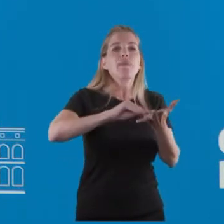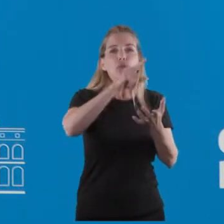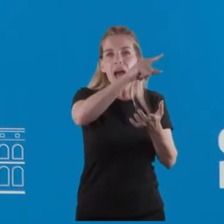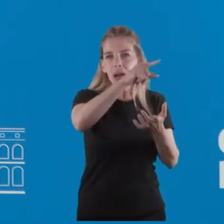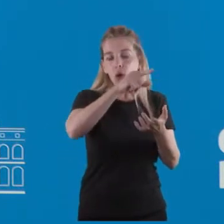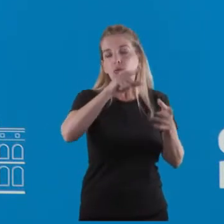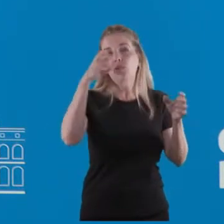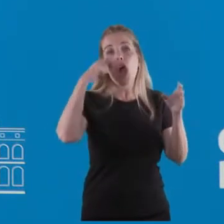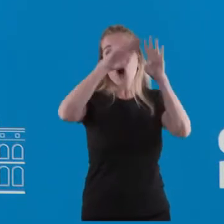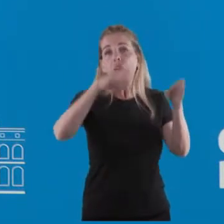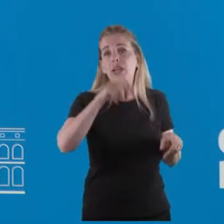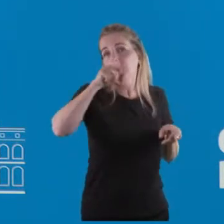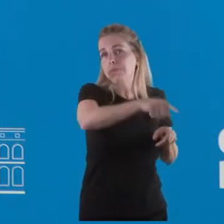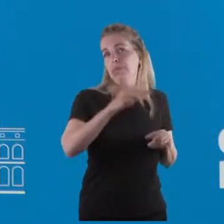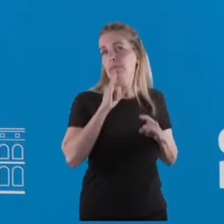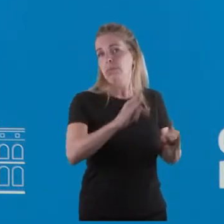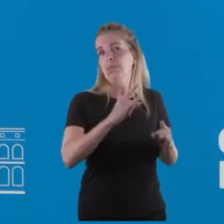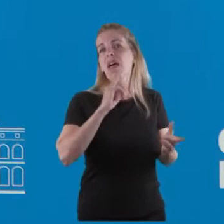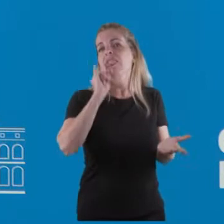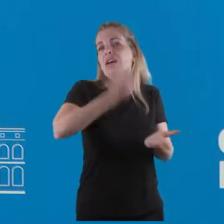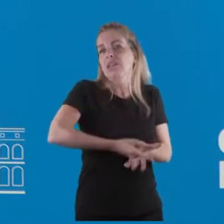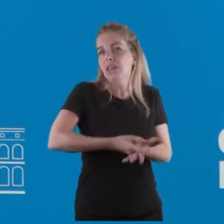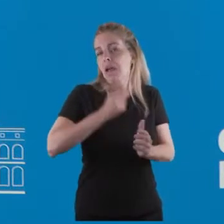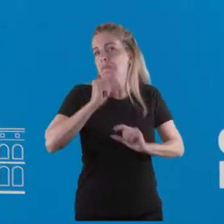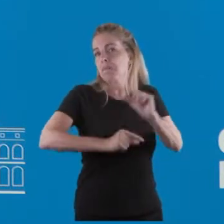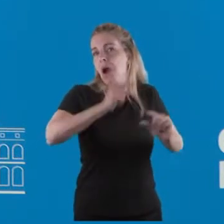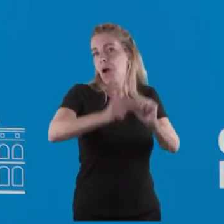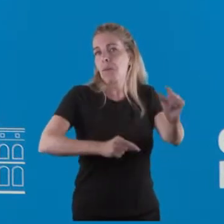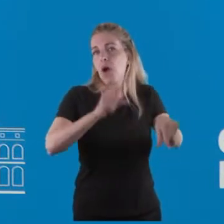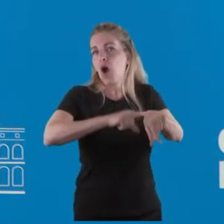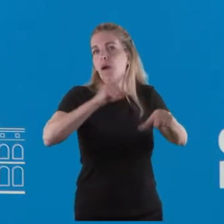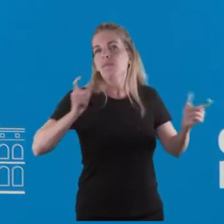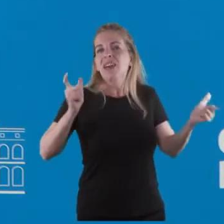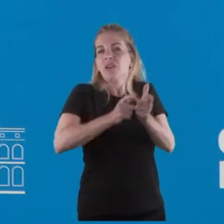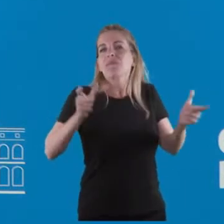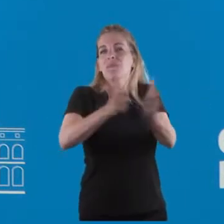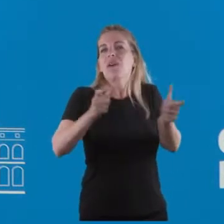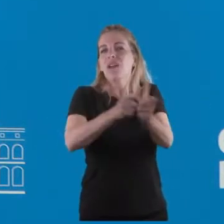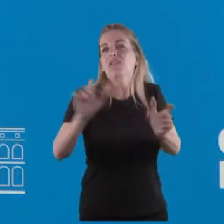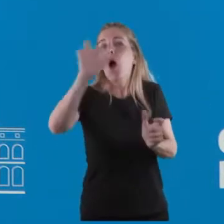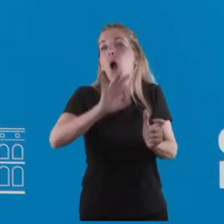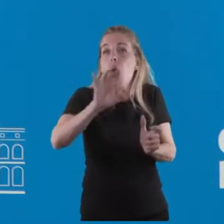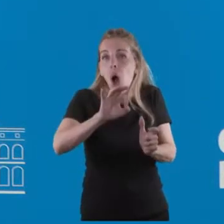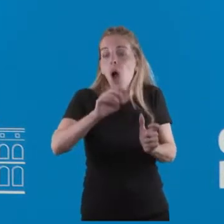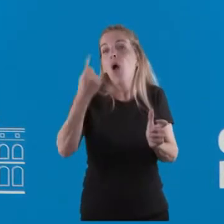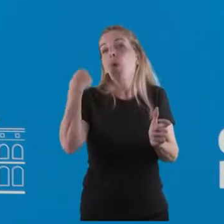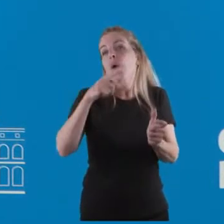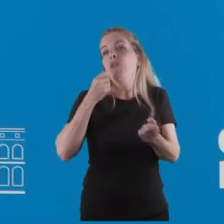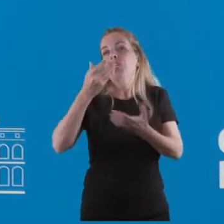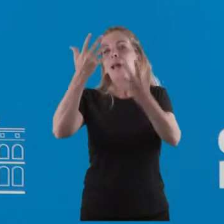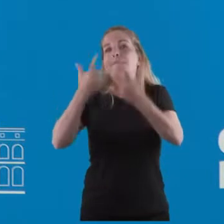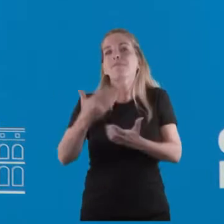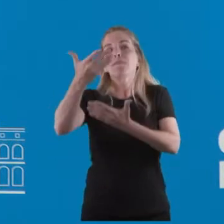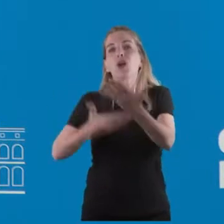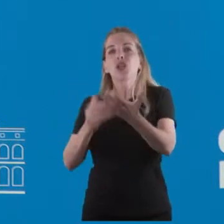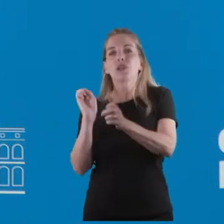deciden en el congreso y se van a definir a medida que avance el periodo de sesiones extraordinarias o que llegue el acuerdo al congreso tenemos la